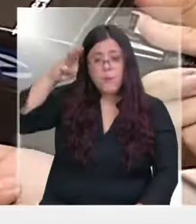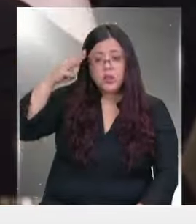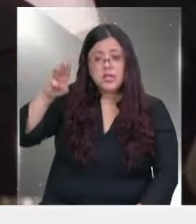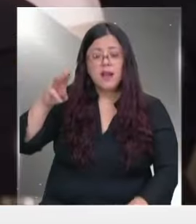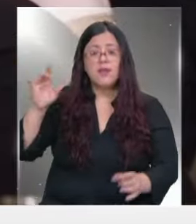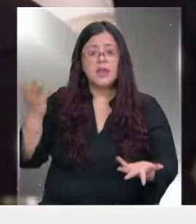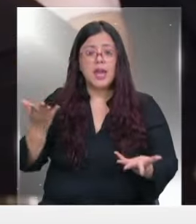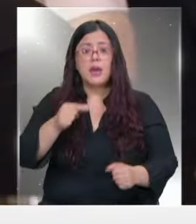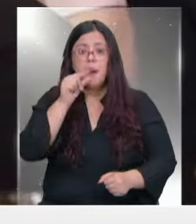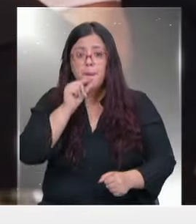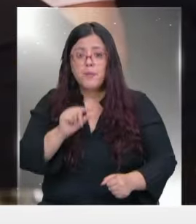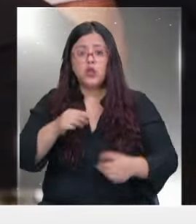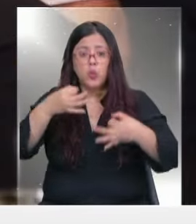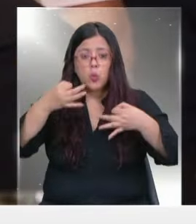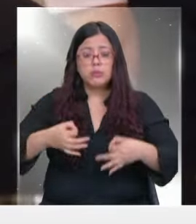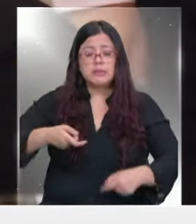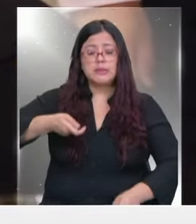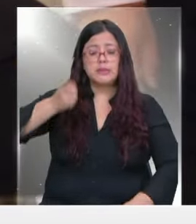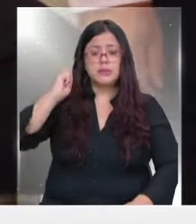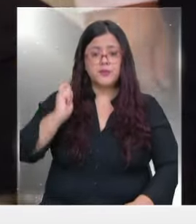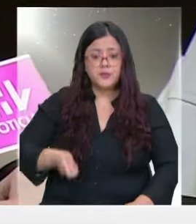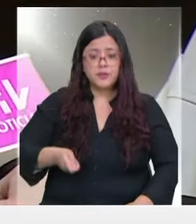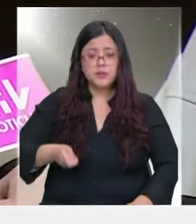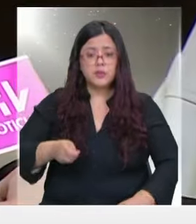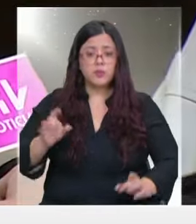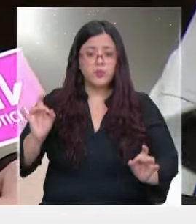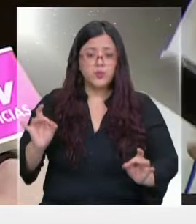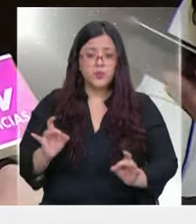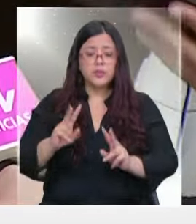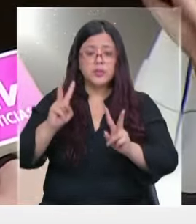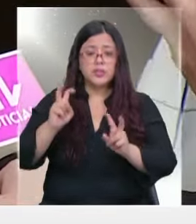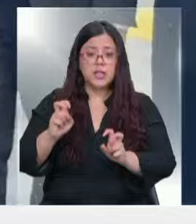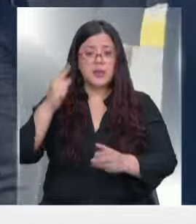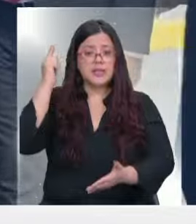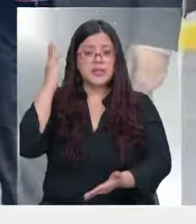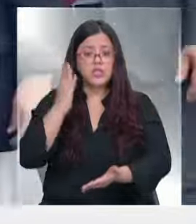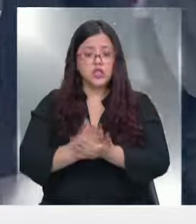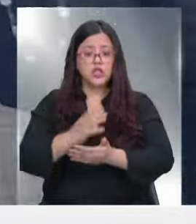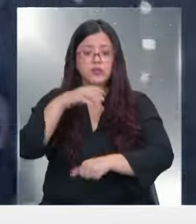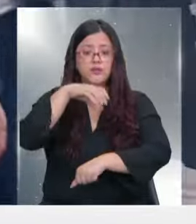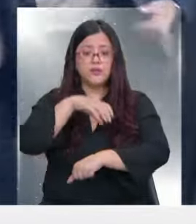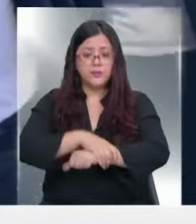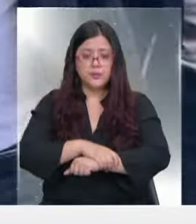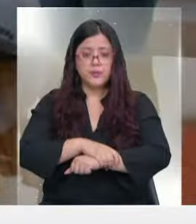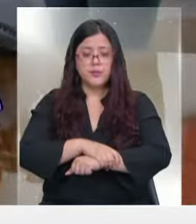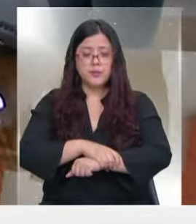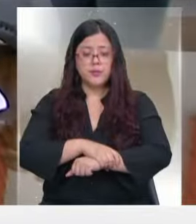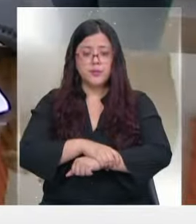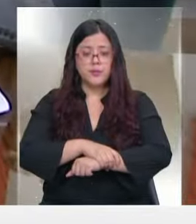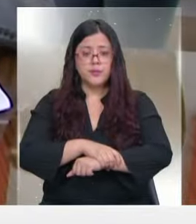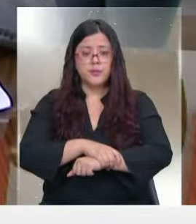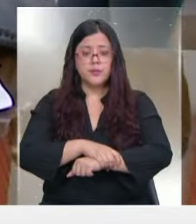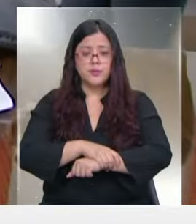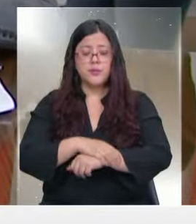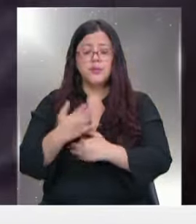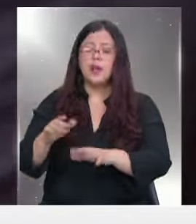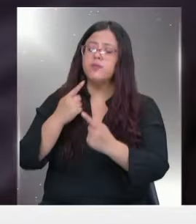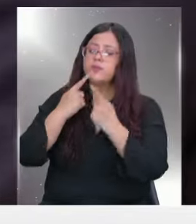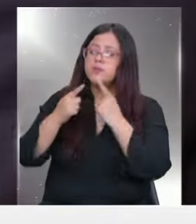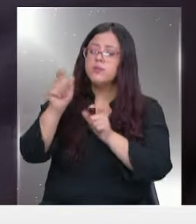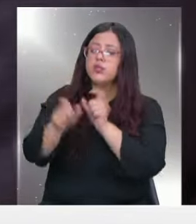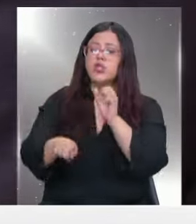estaría próximo a enfrentar una formalización de cargos y una eventual medida cautelar de prisión preventiva. Consultamos a